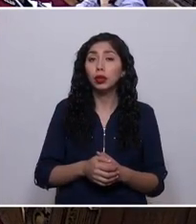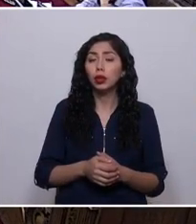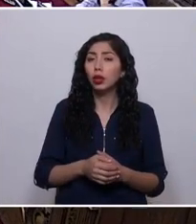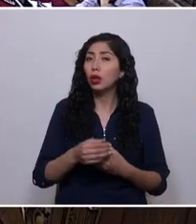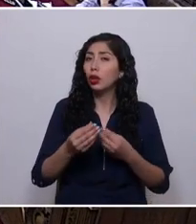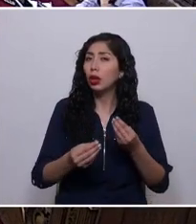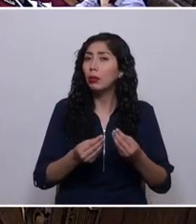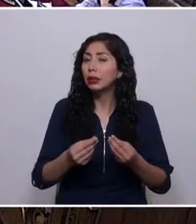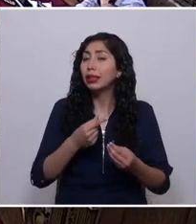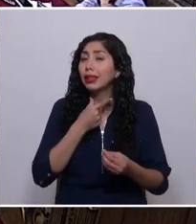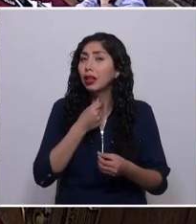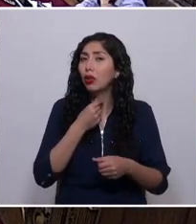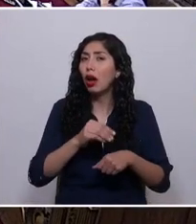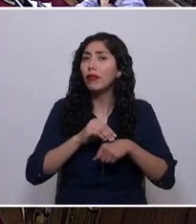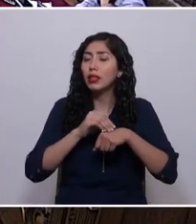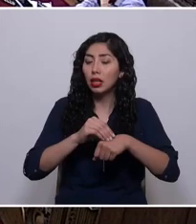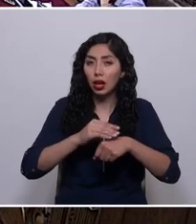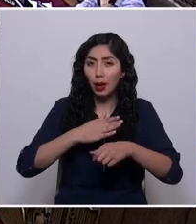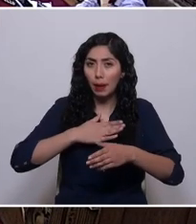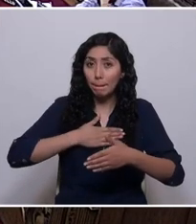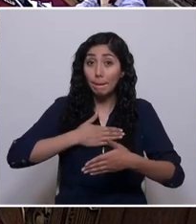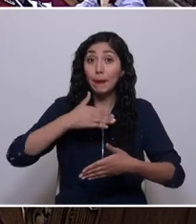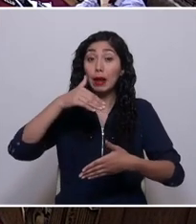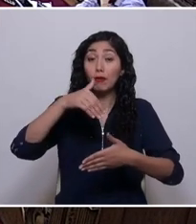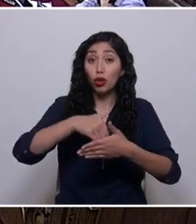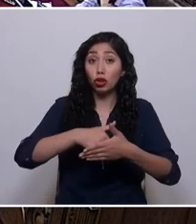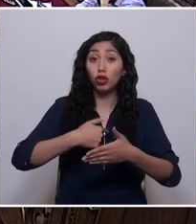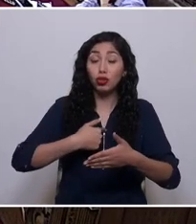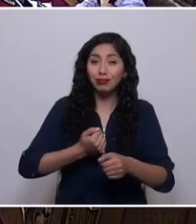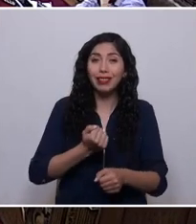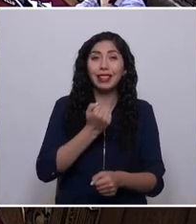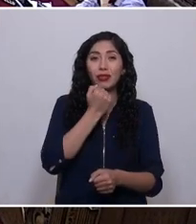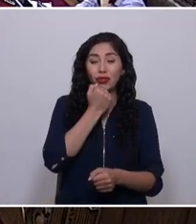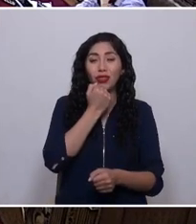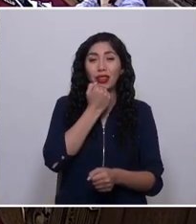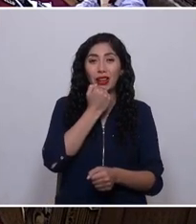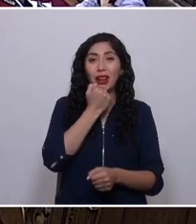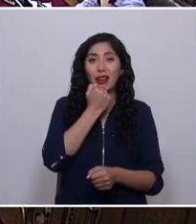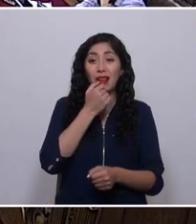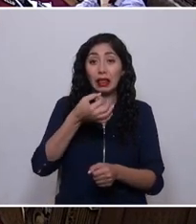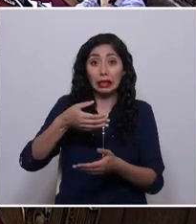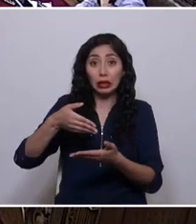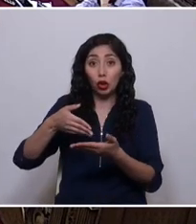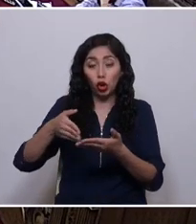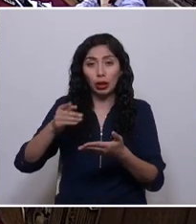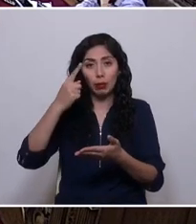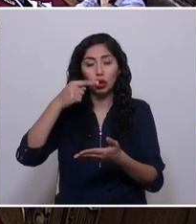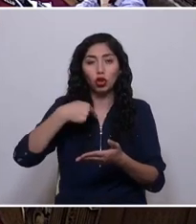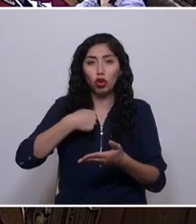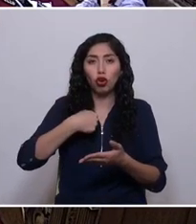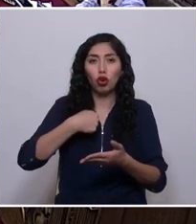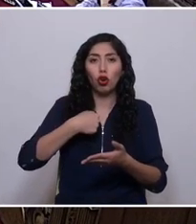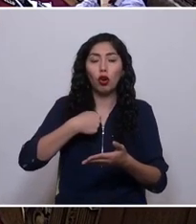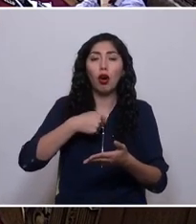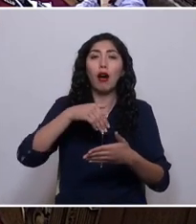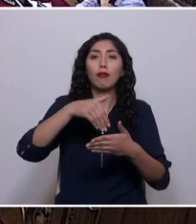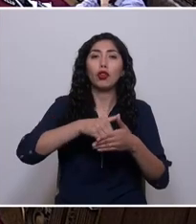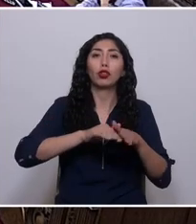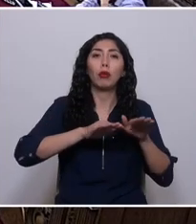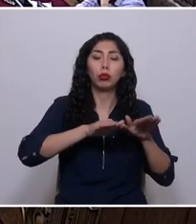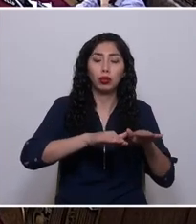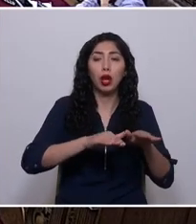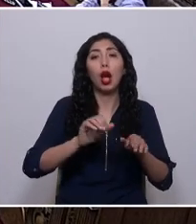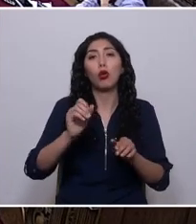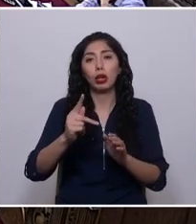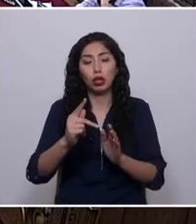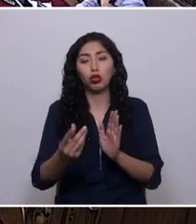quiero consignar mi voto que era a favor, me equivoqué ahí. Dejaremos constancia en acta del cambio.